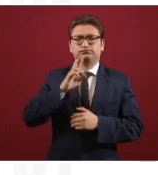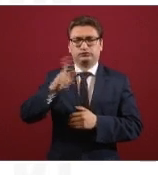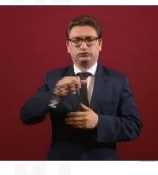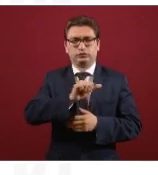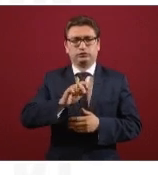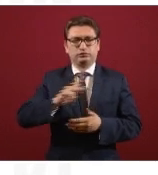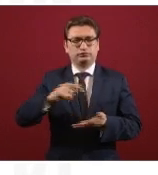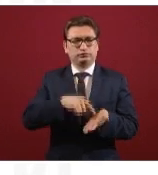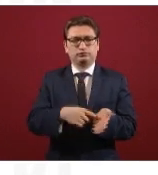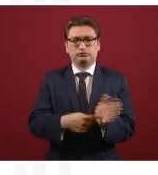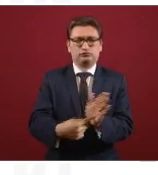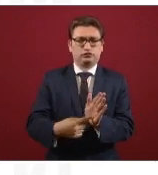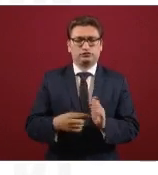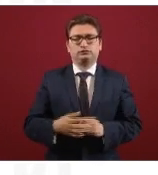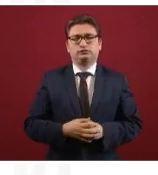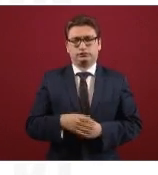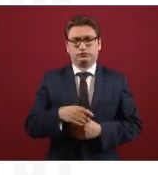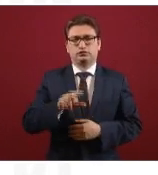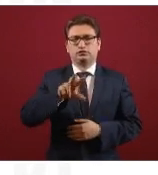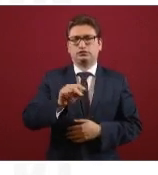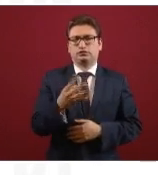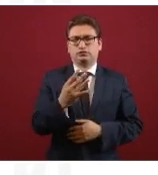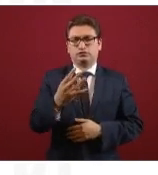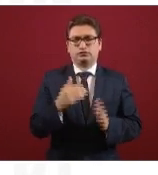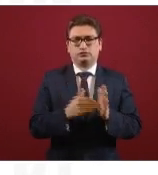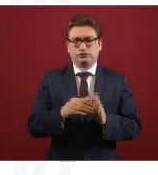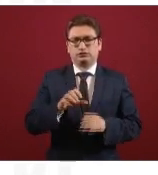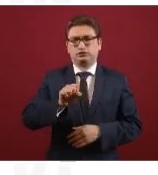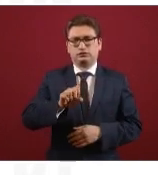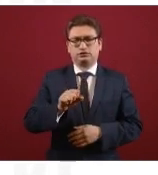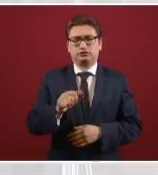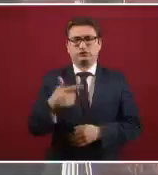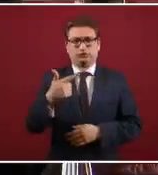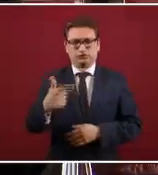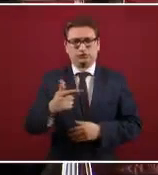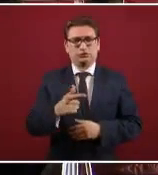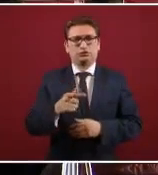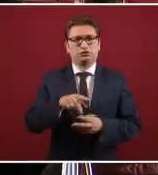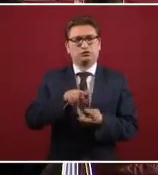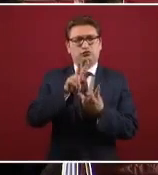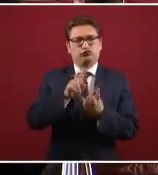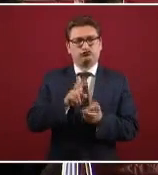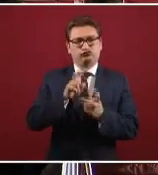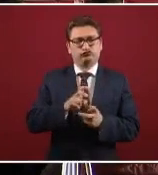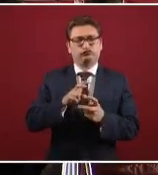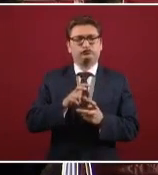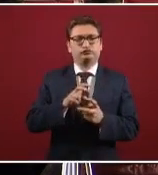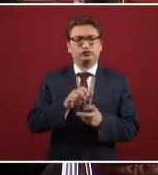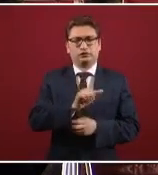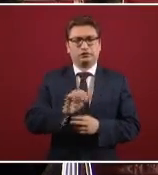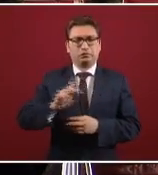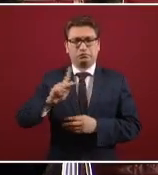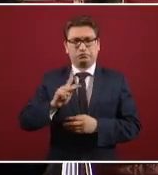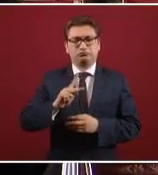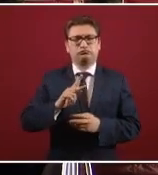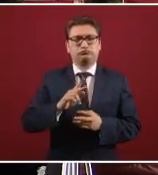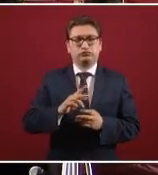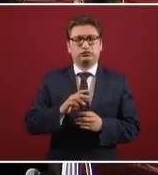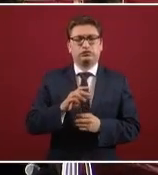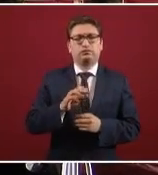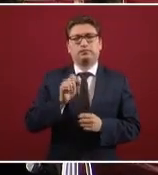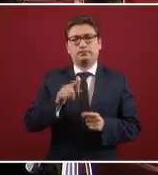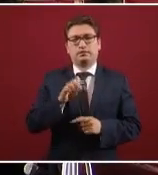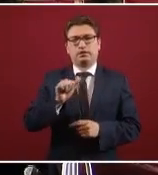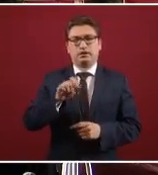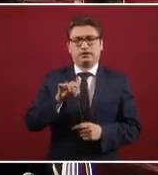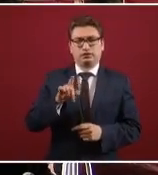sepan lo que hicimos 84 mil 67 descargas hasta este momento en en android